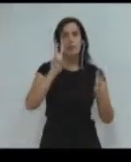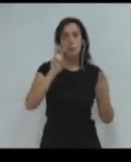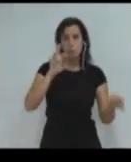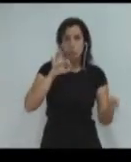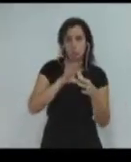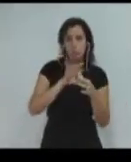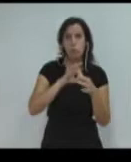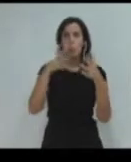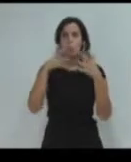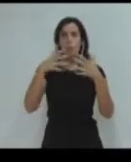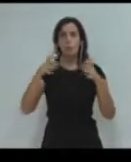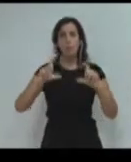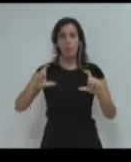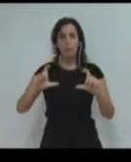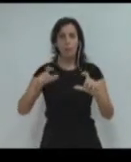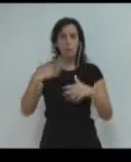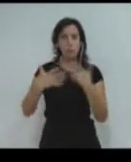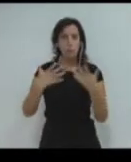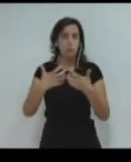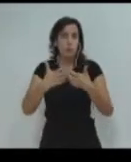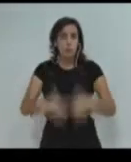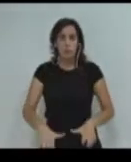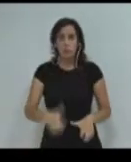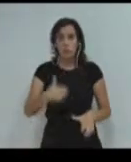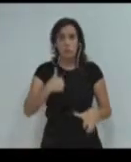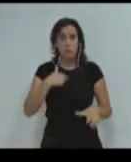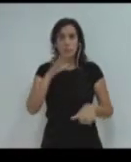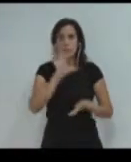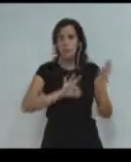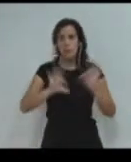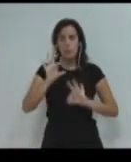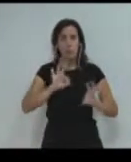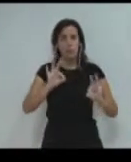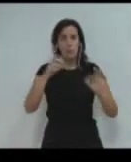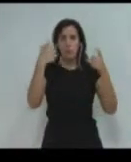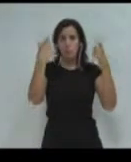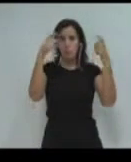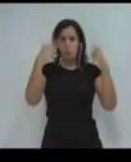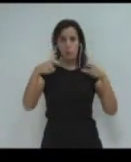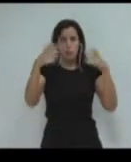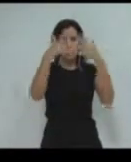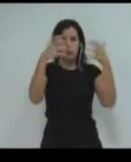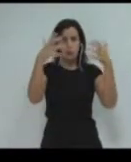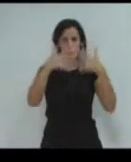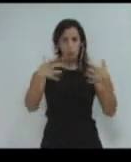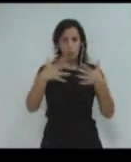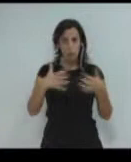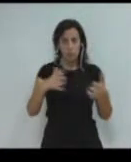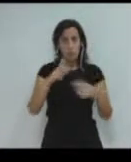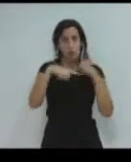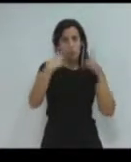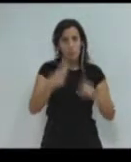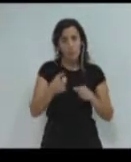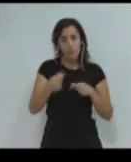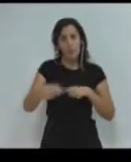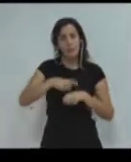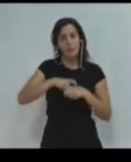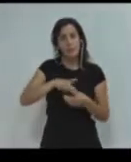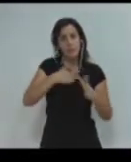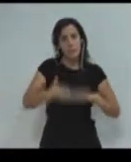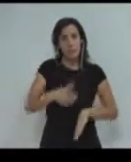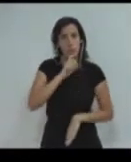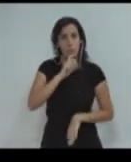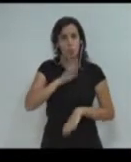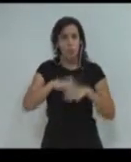párrafo. Y entonces automáticamente uno va seleccionando los bloques de texto y va marcando el estilo que quiere para esa parte de